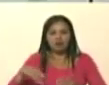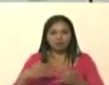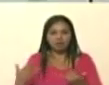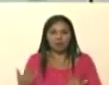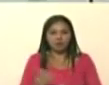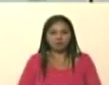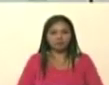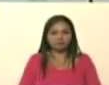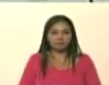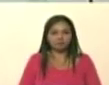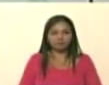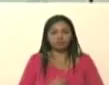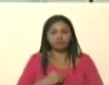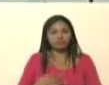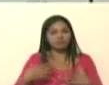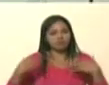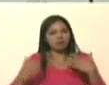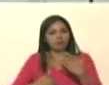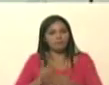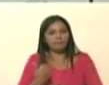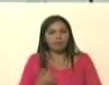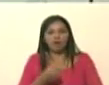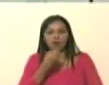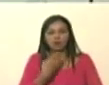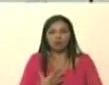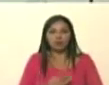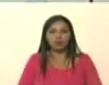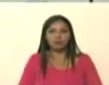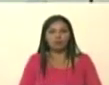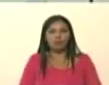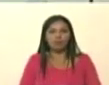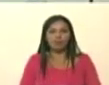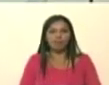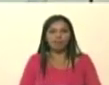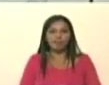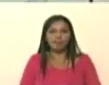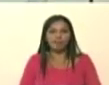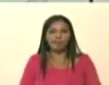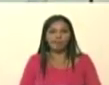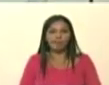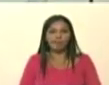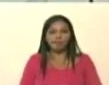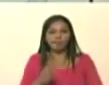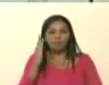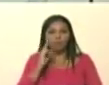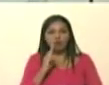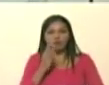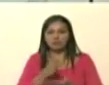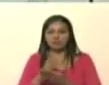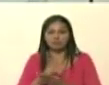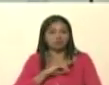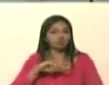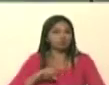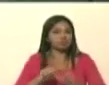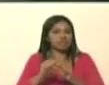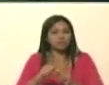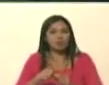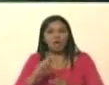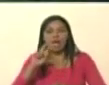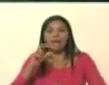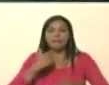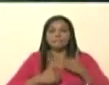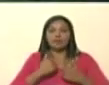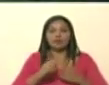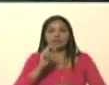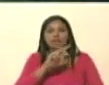a la grandeza a lo bueno así que bolívar por siempre bueno continuamos este miércoles 31